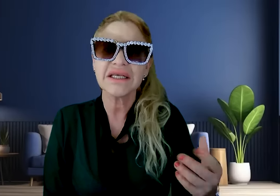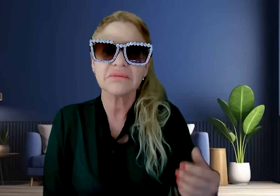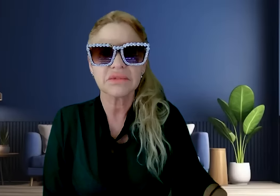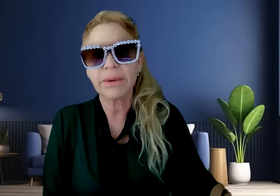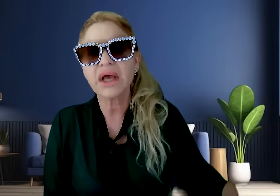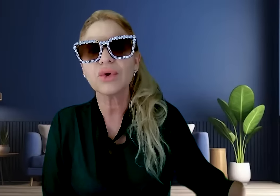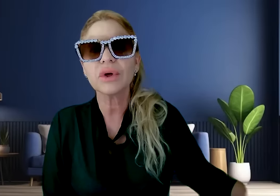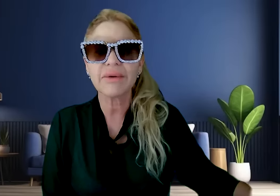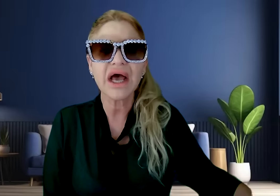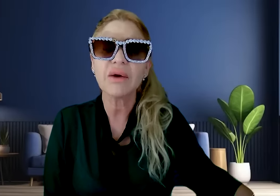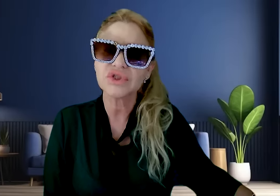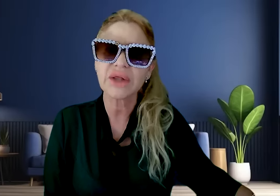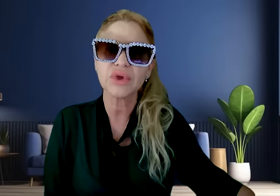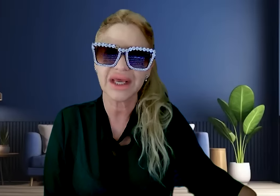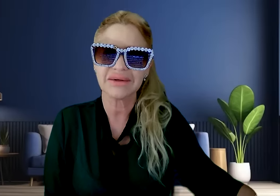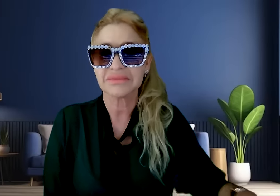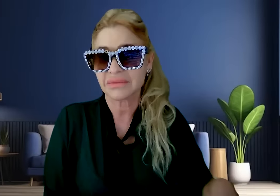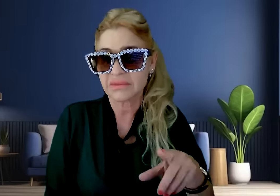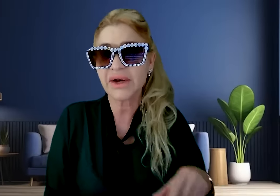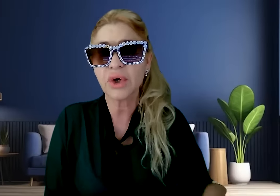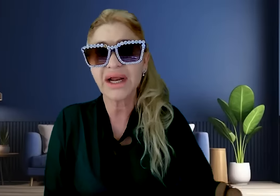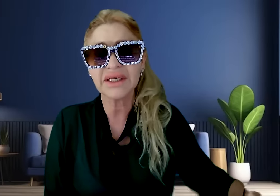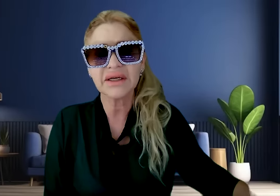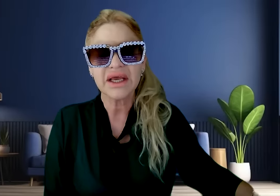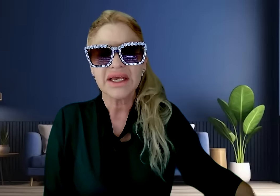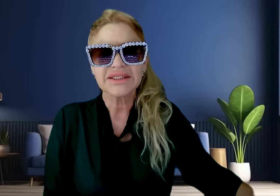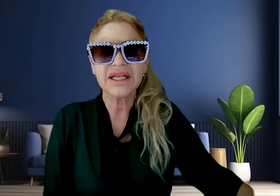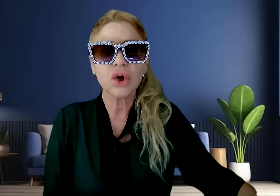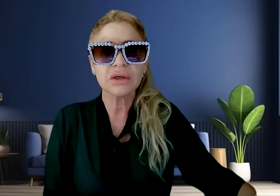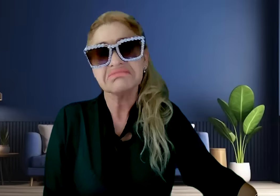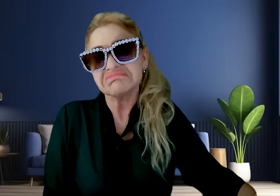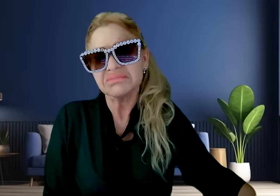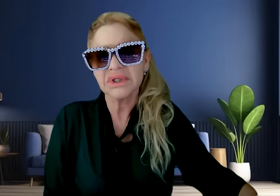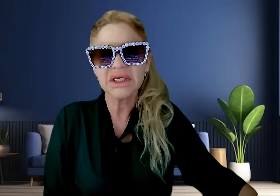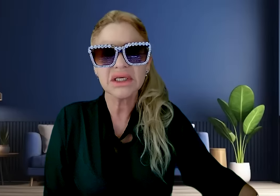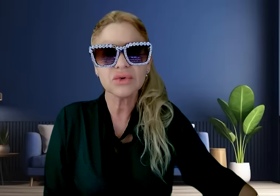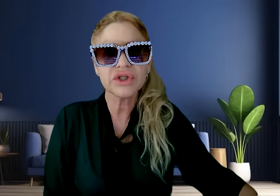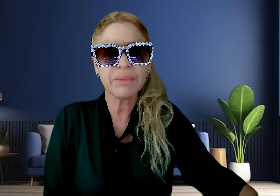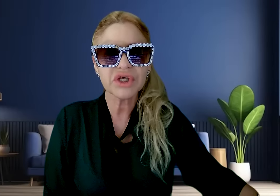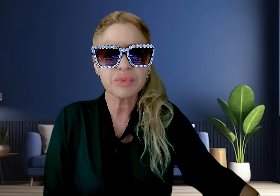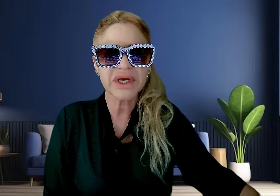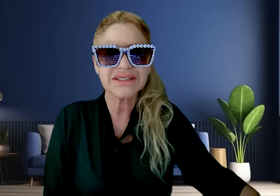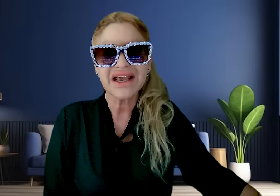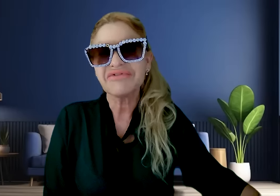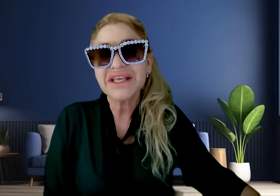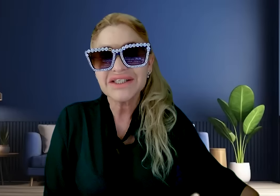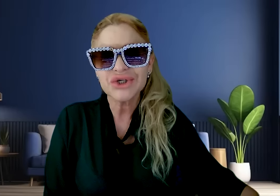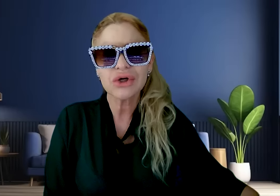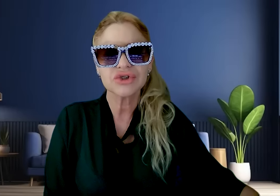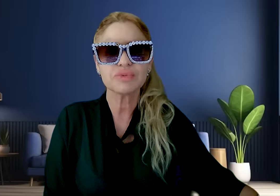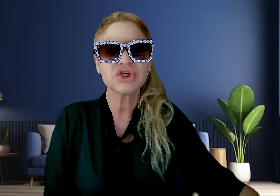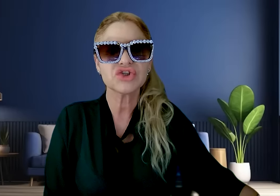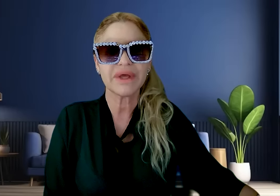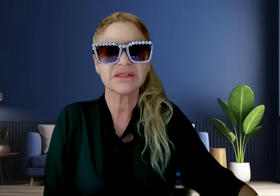dijese que sí, que Michael había abusado de él. Aaron Carter se negó y un tiempo después